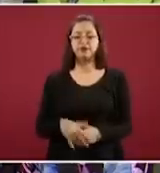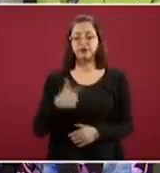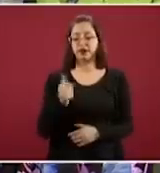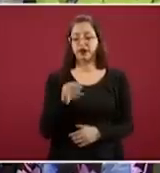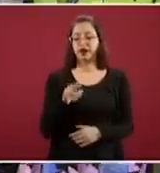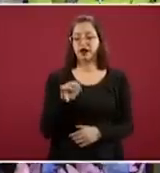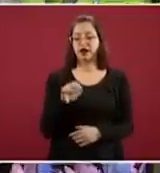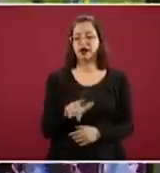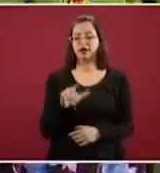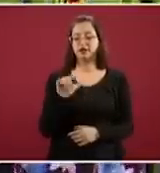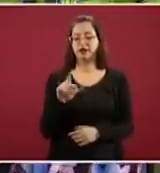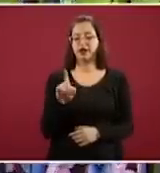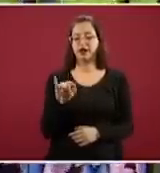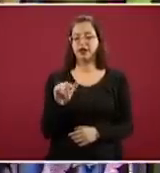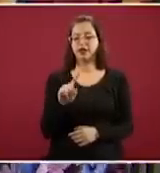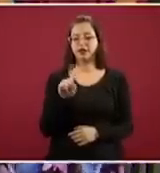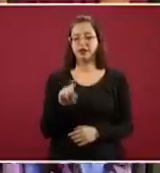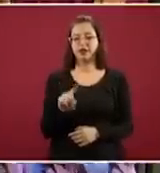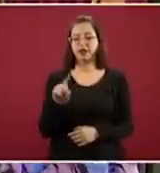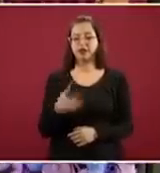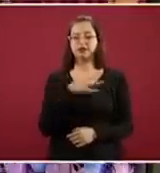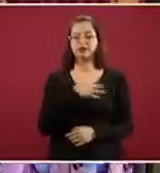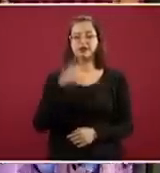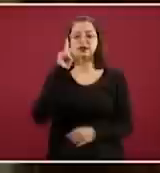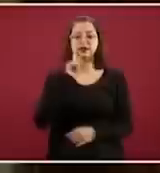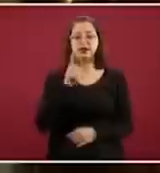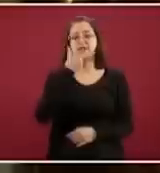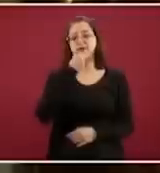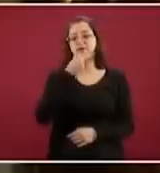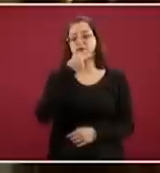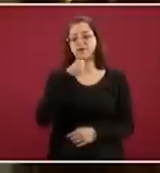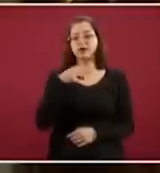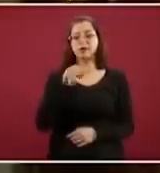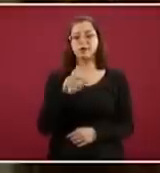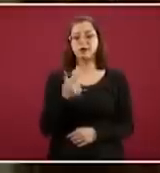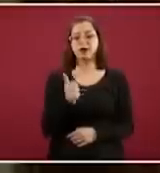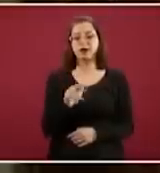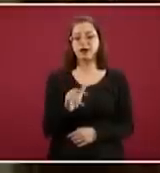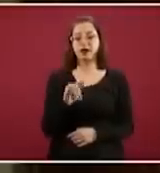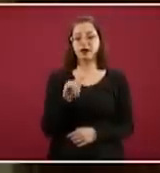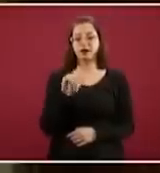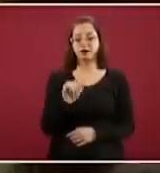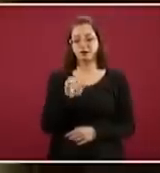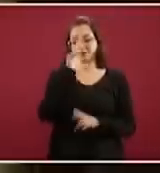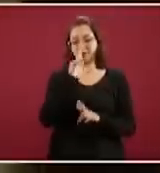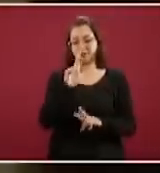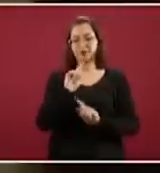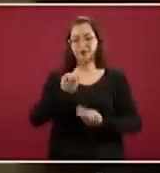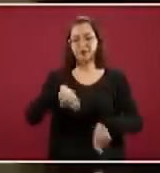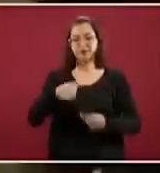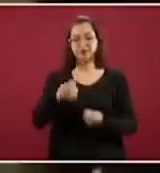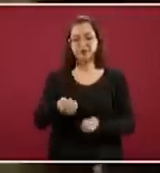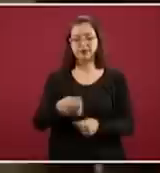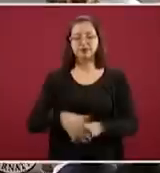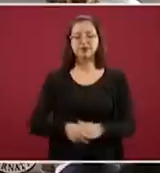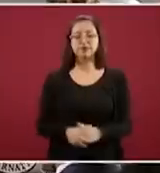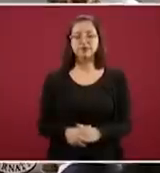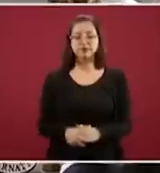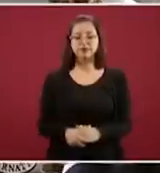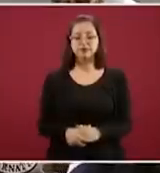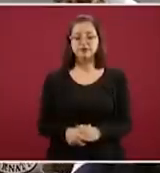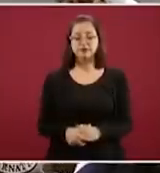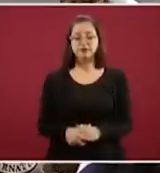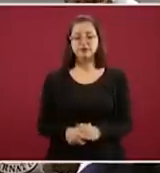Gabriela Díaz Chávez, hija del señor Margarito Díaz González, recipiendario de la mención honorífica.